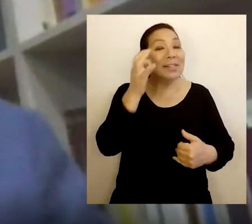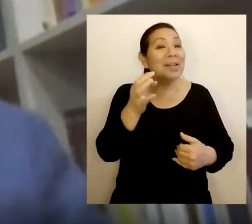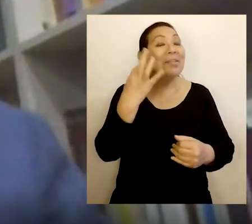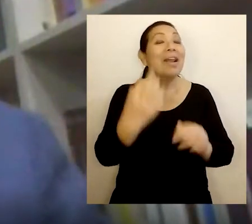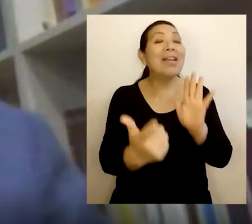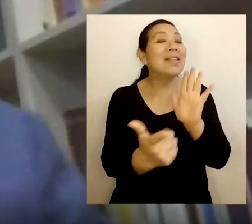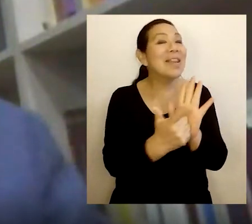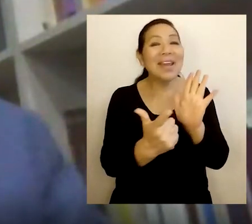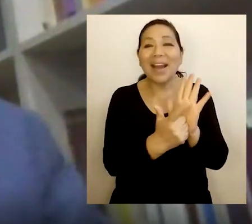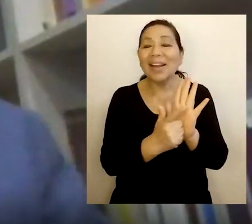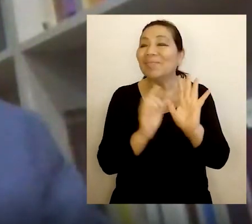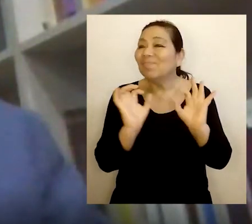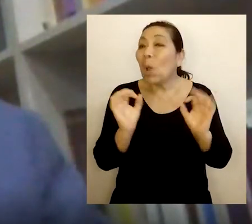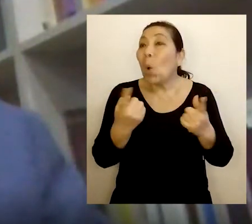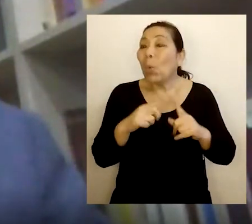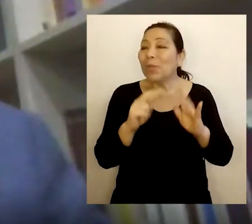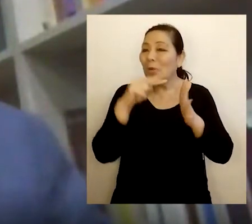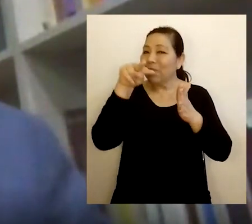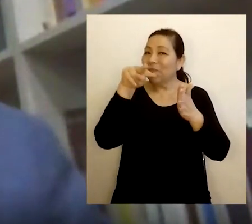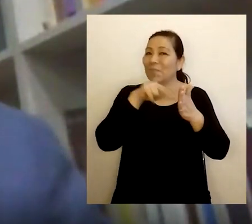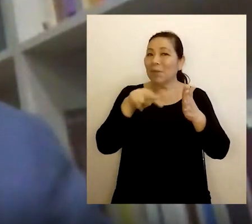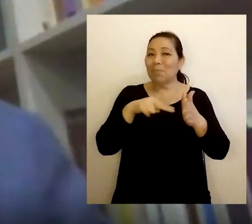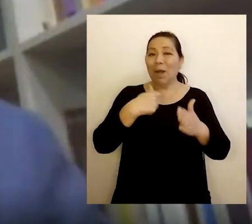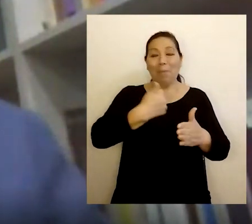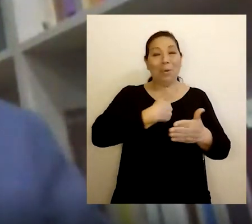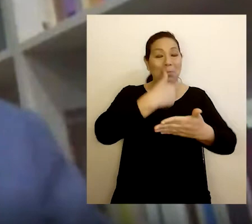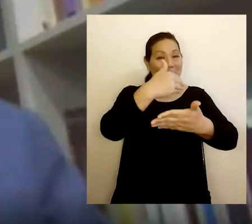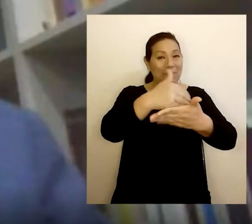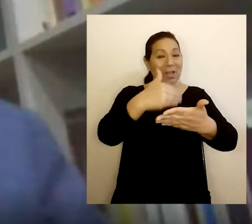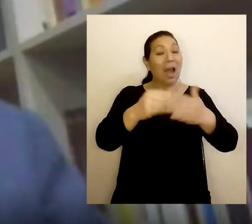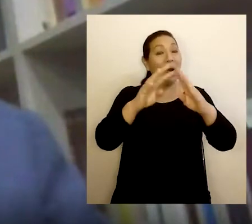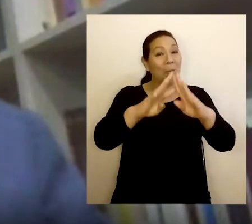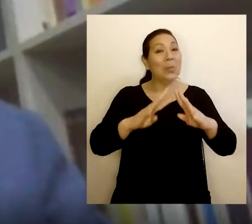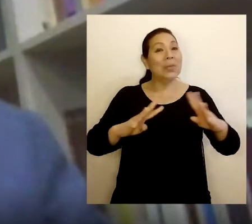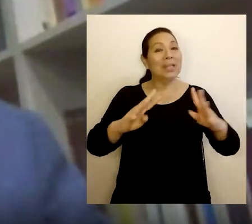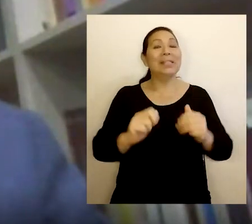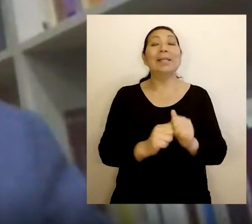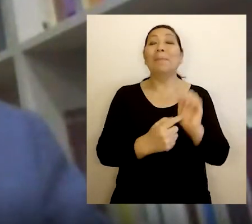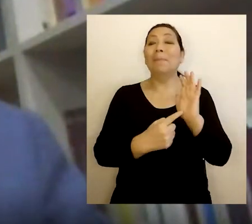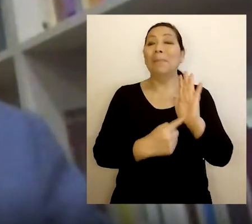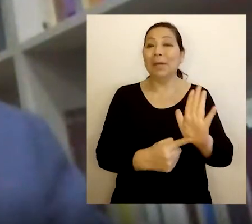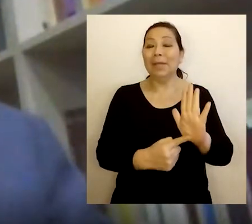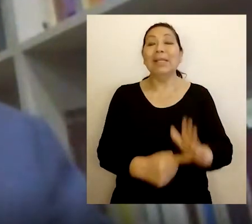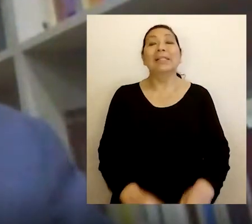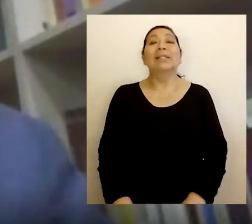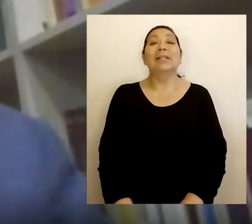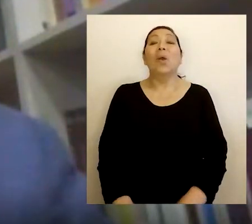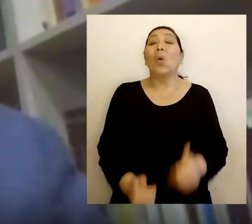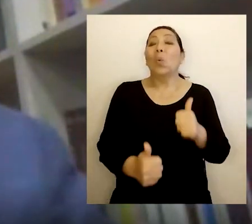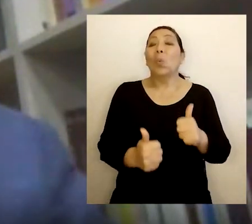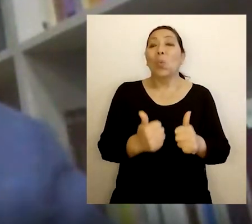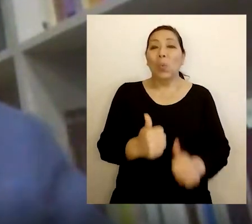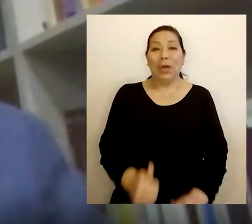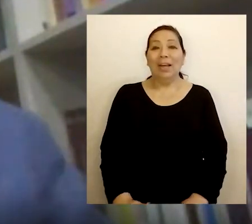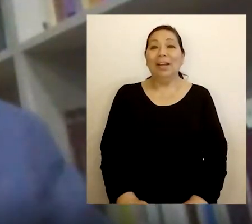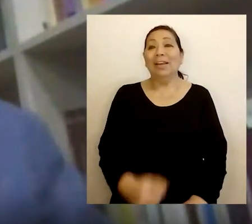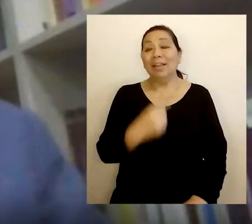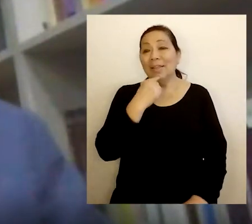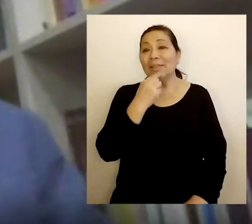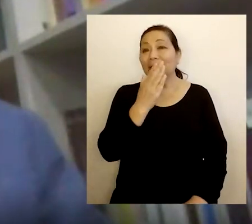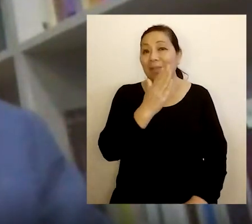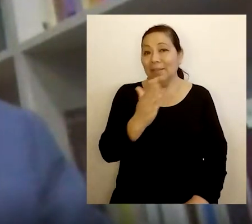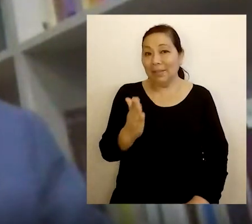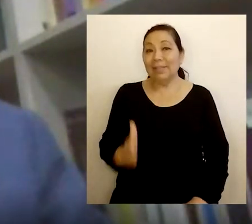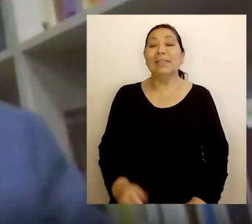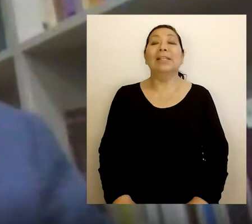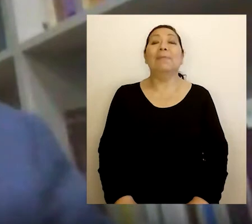legal. Más aún, cuando vemos que en la propia acta de audiencia de presentación de cargos, lo cual justamente se determina en